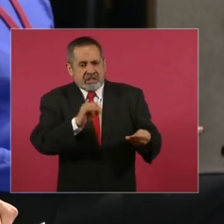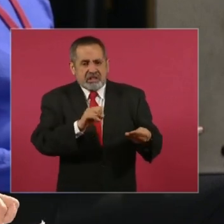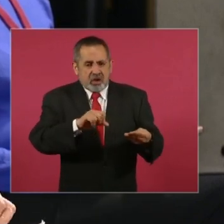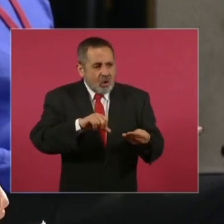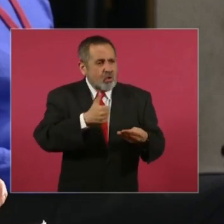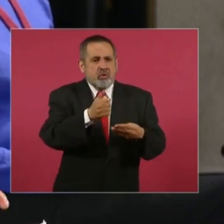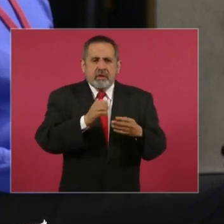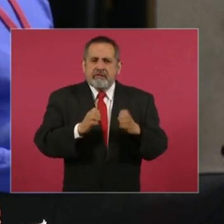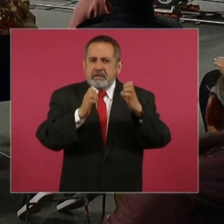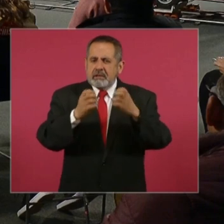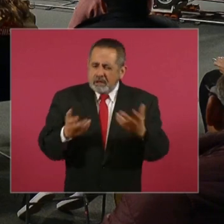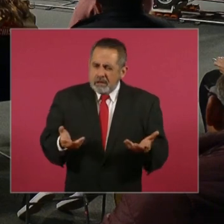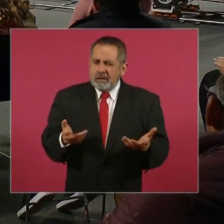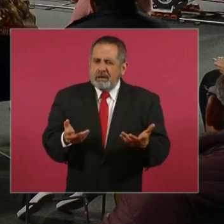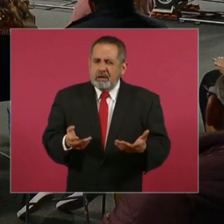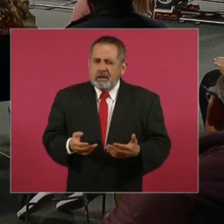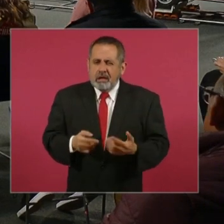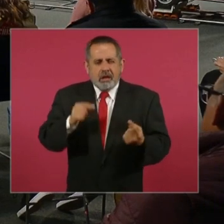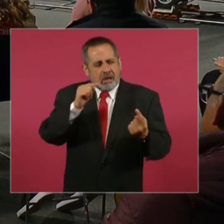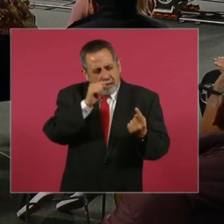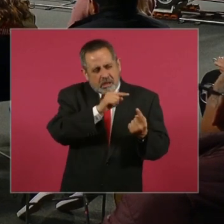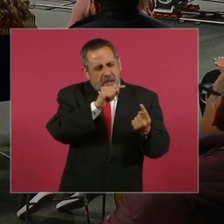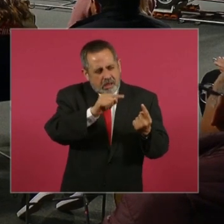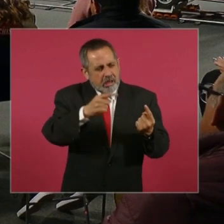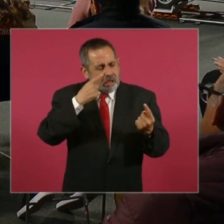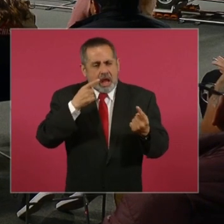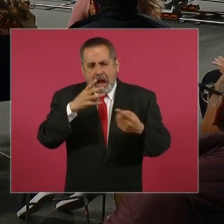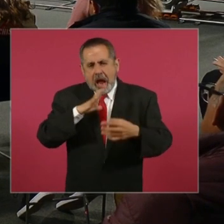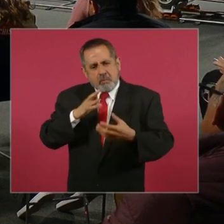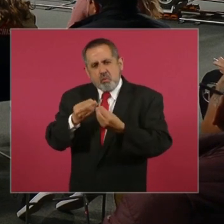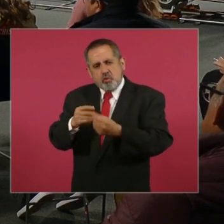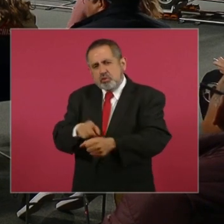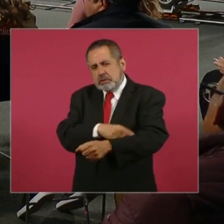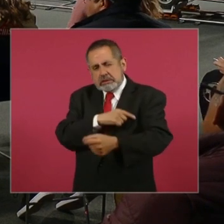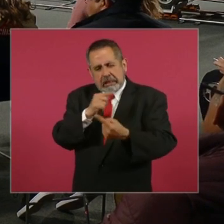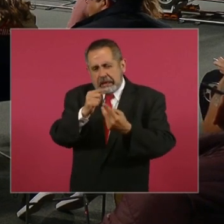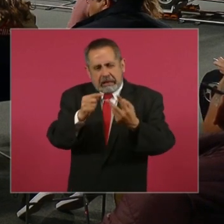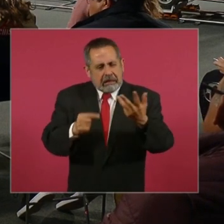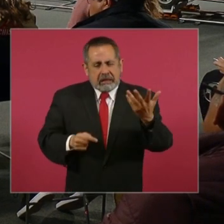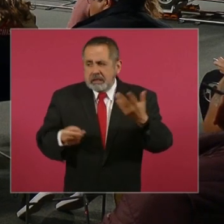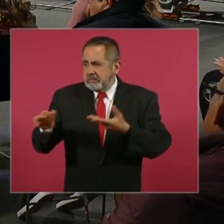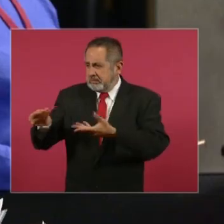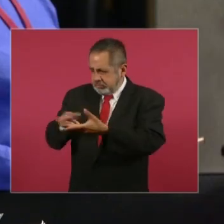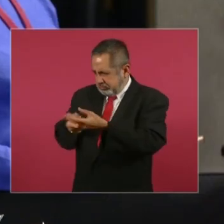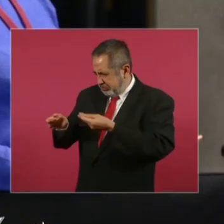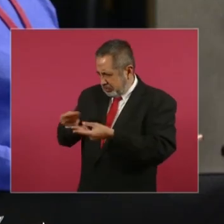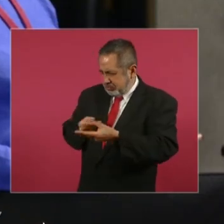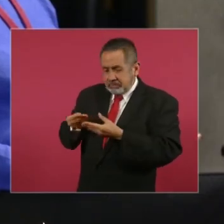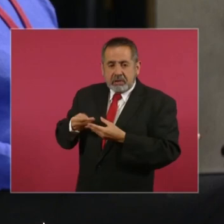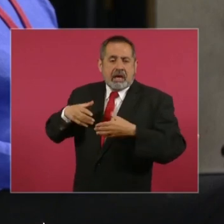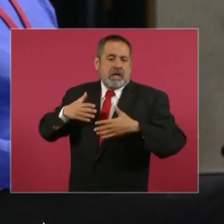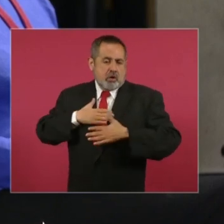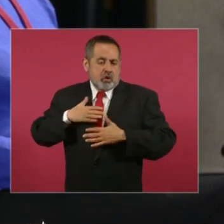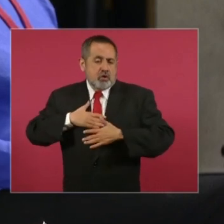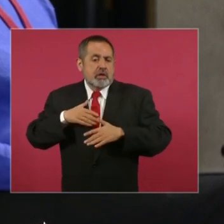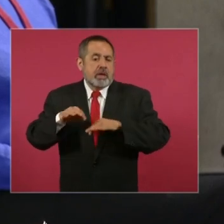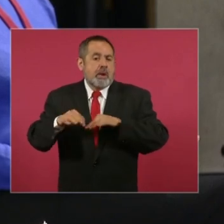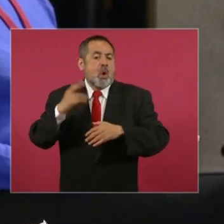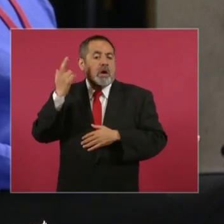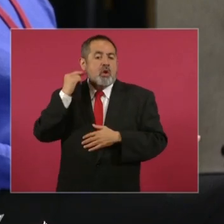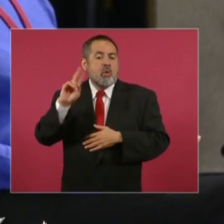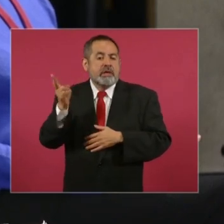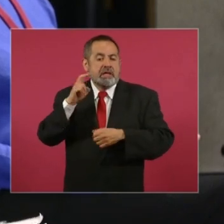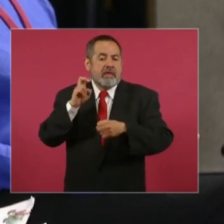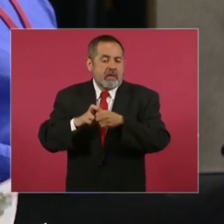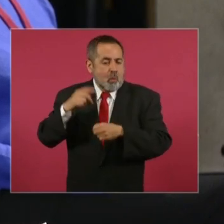para otro edificio. Y así podría alargarme más de todos los casos que me llegan a Radio Universidad de Guadalajara,